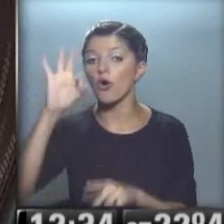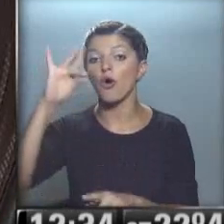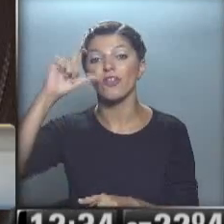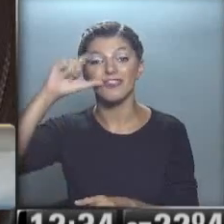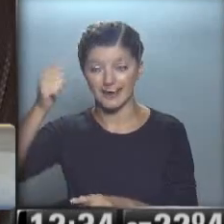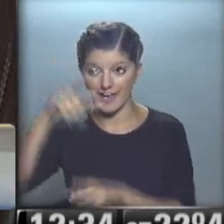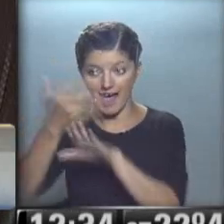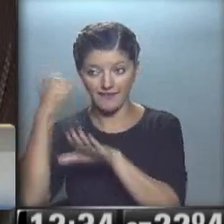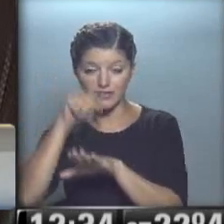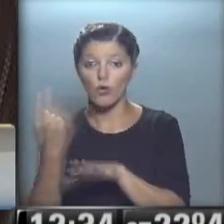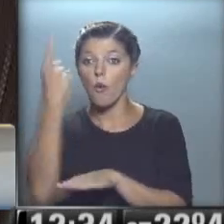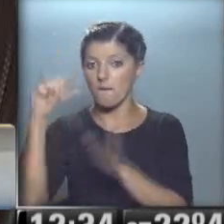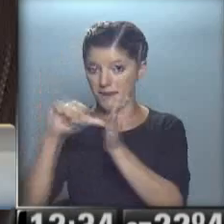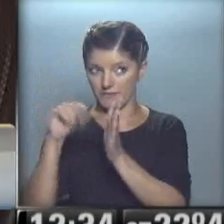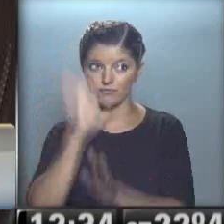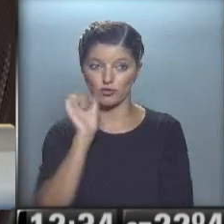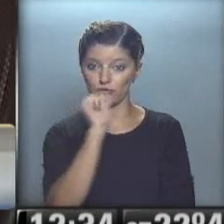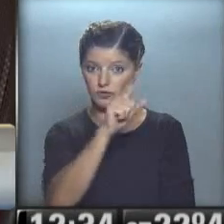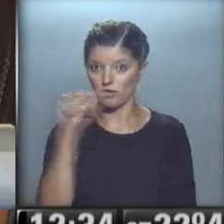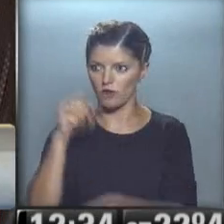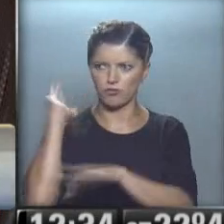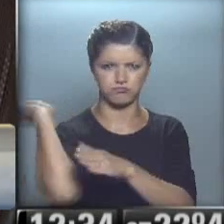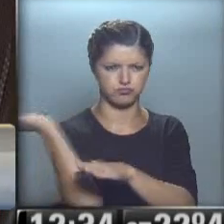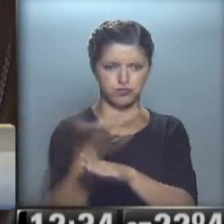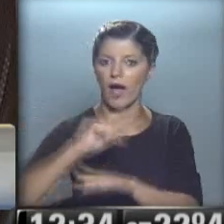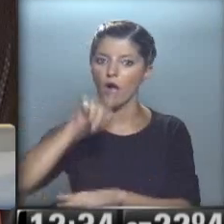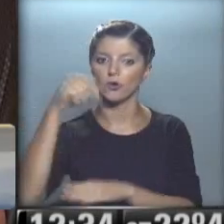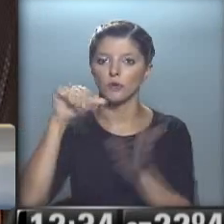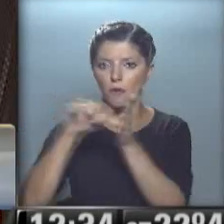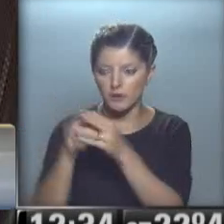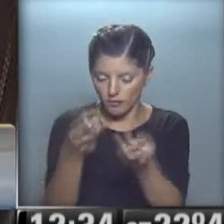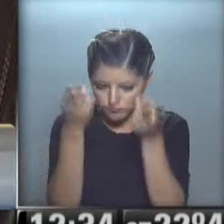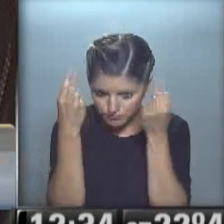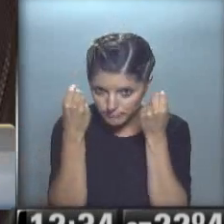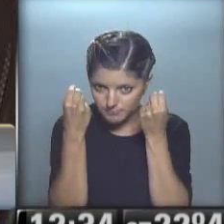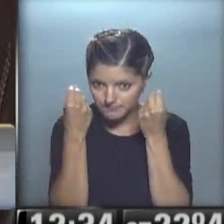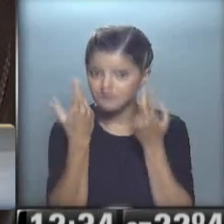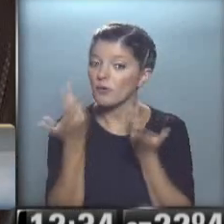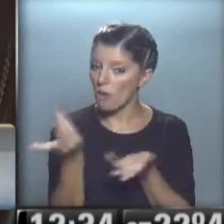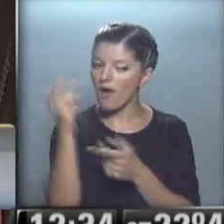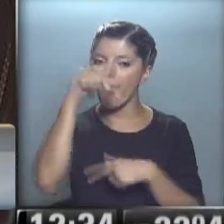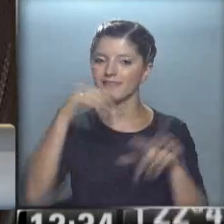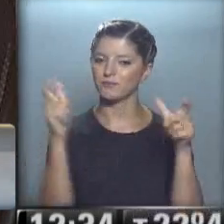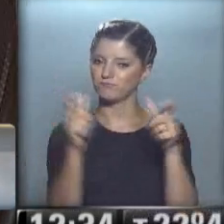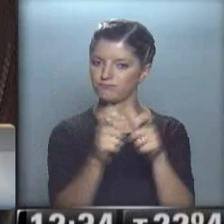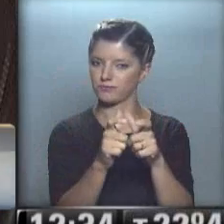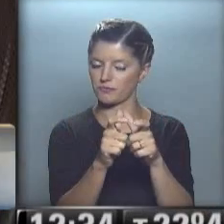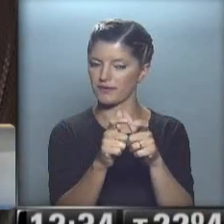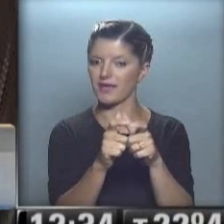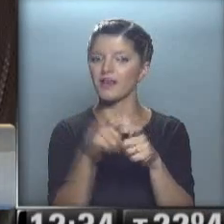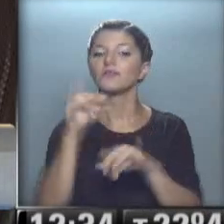un país Estados Unidos que bajaba línea y el resto de los países tenía que plegarse esta Cumbre Tal vez tenga como